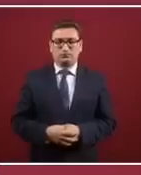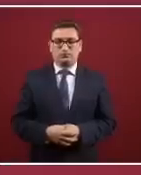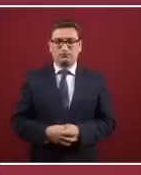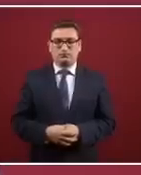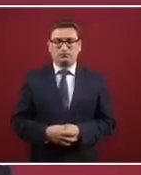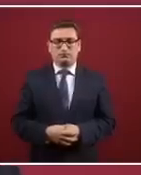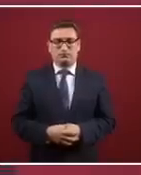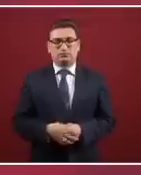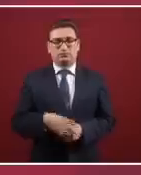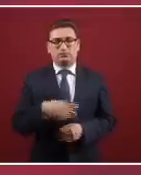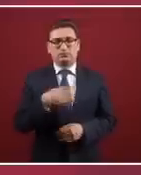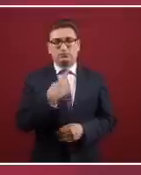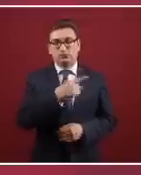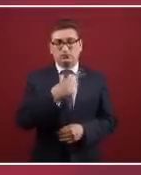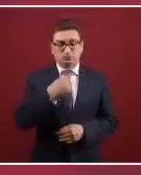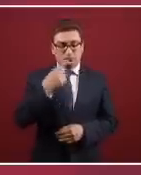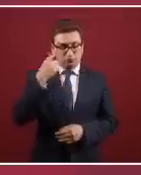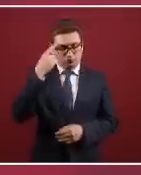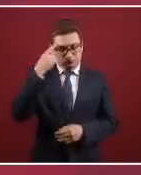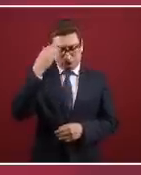De su memoria.